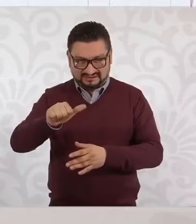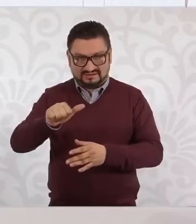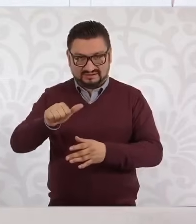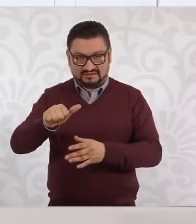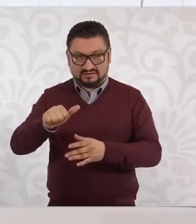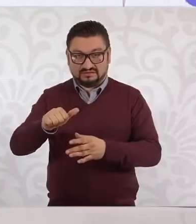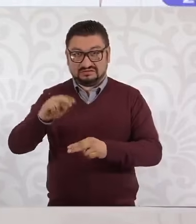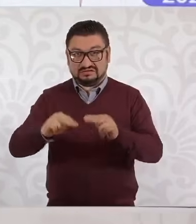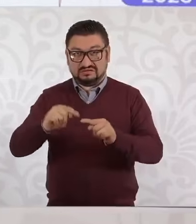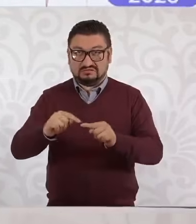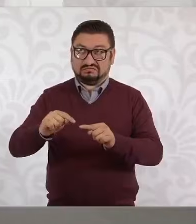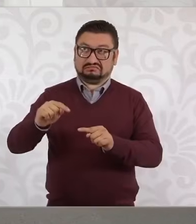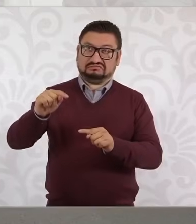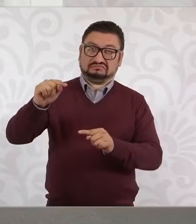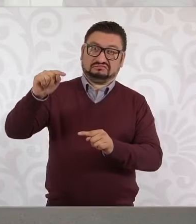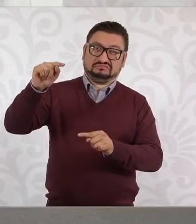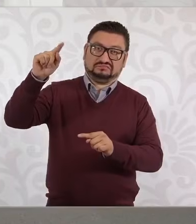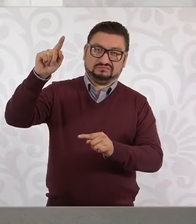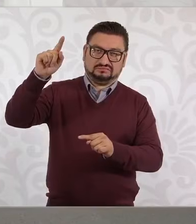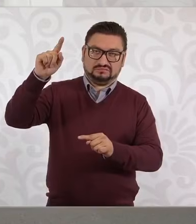que se disparan los homicidios